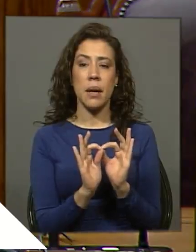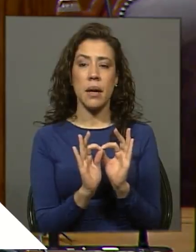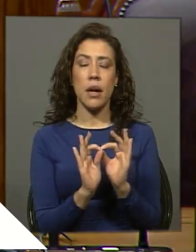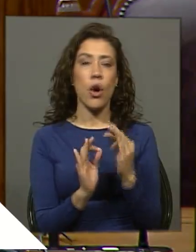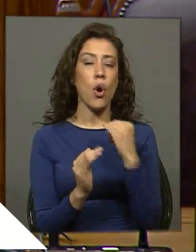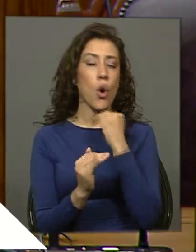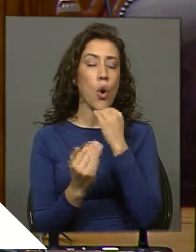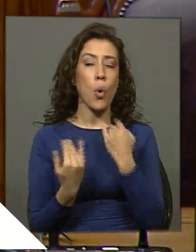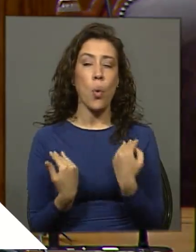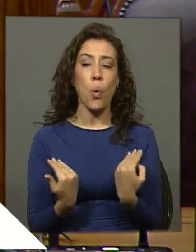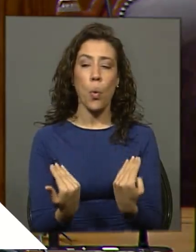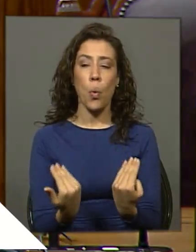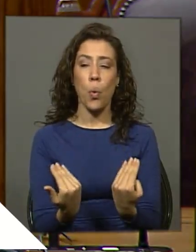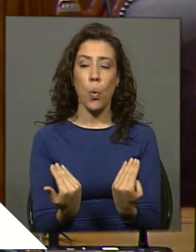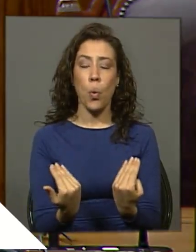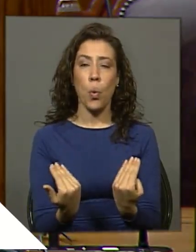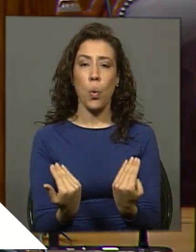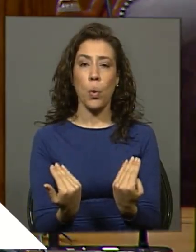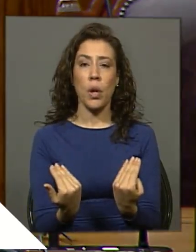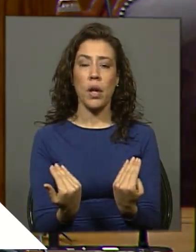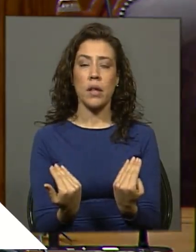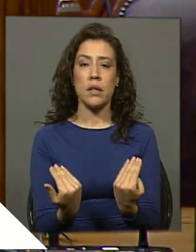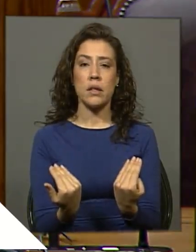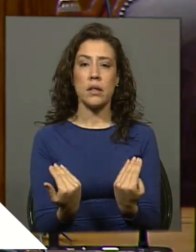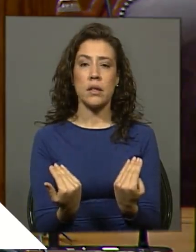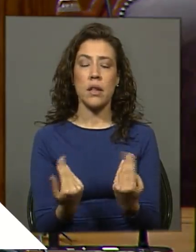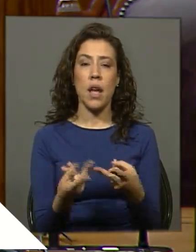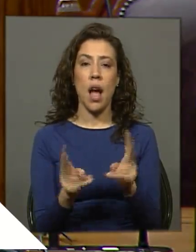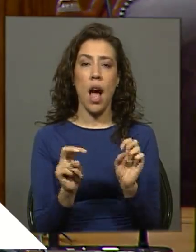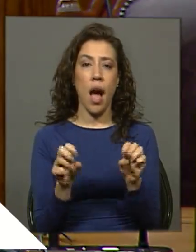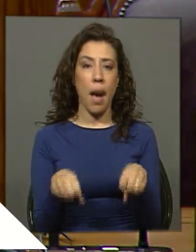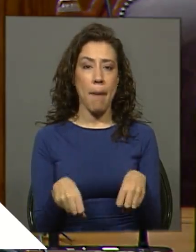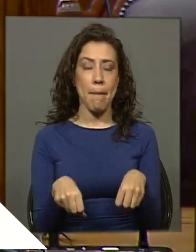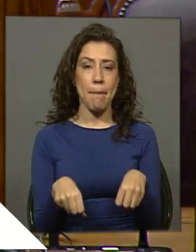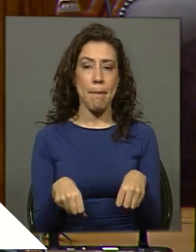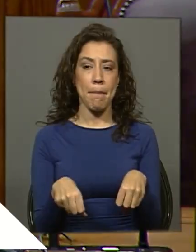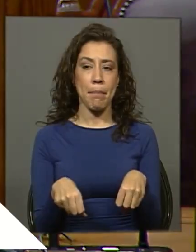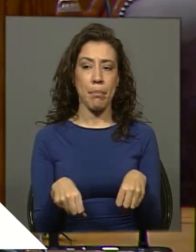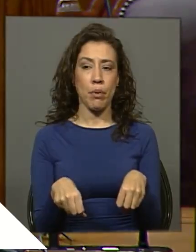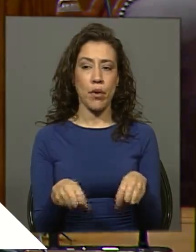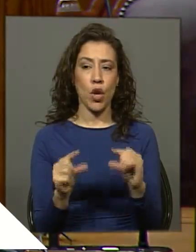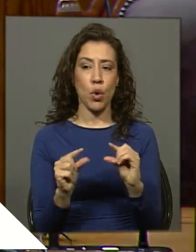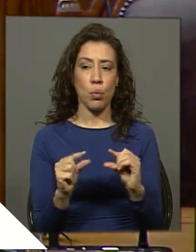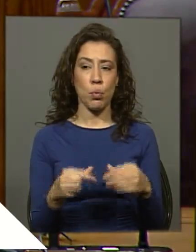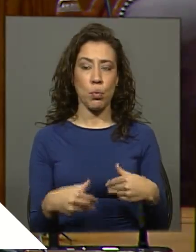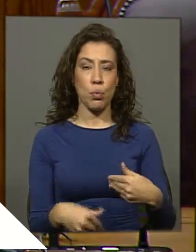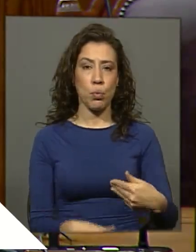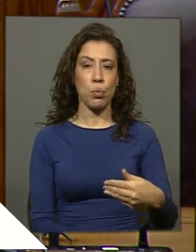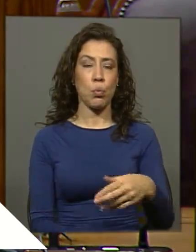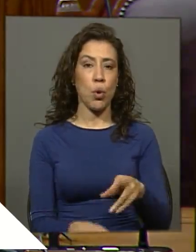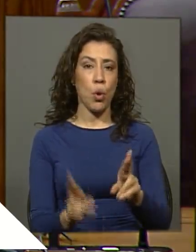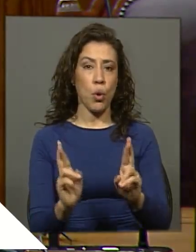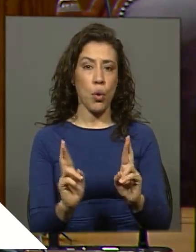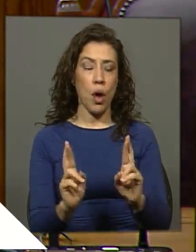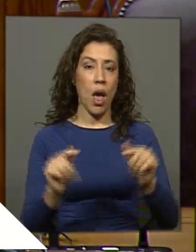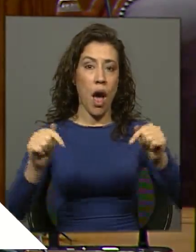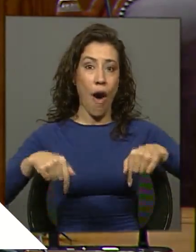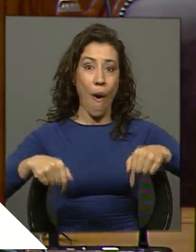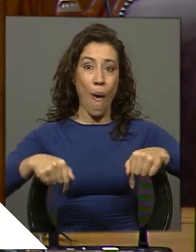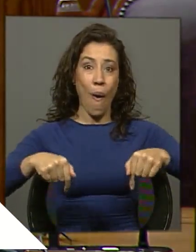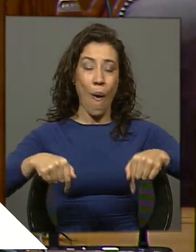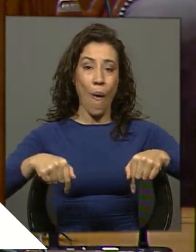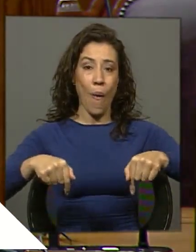urgencia de aprobar esto pronto y ojalá hoy día